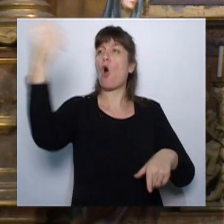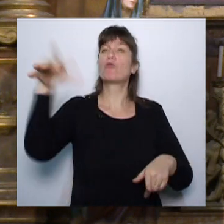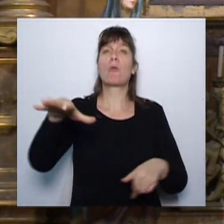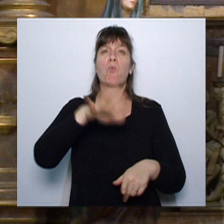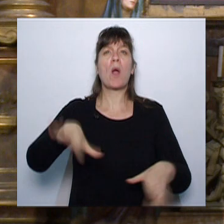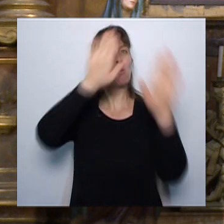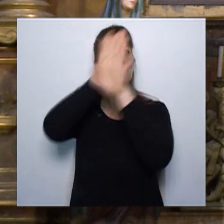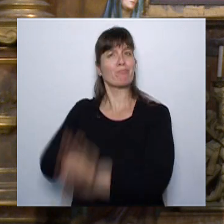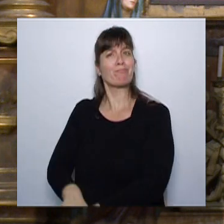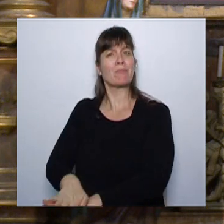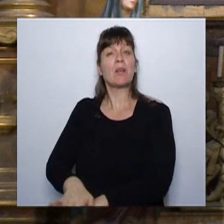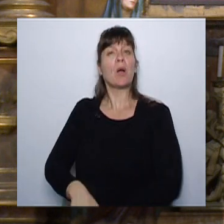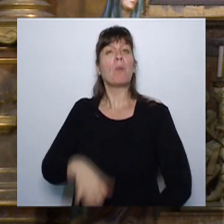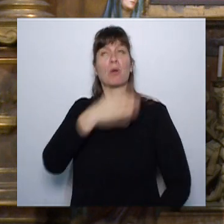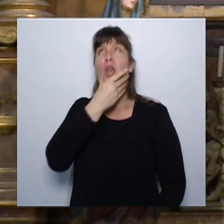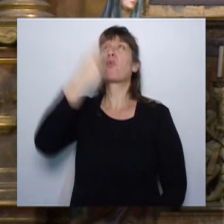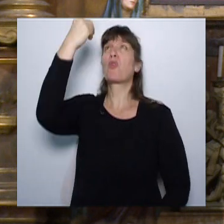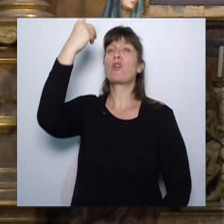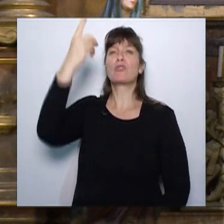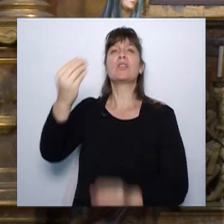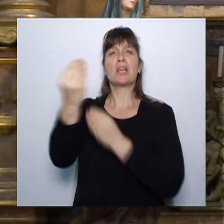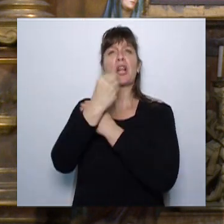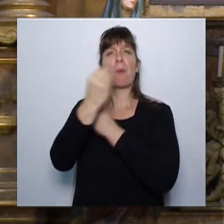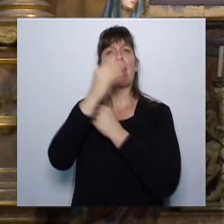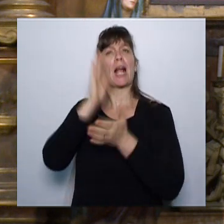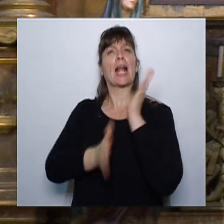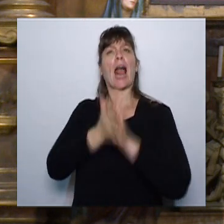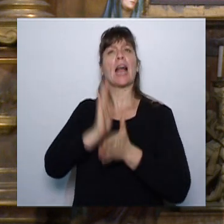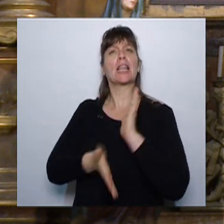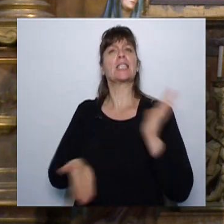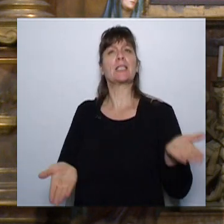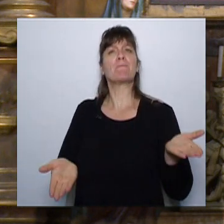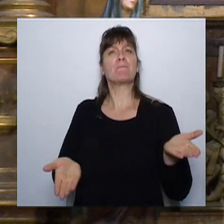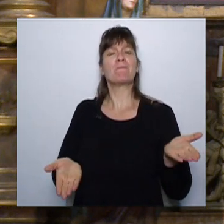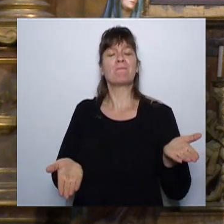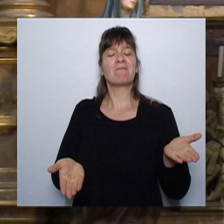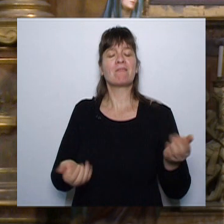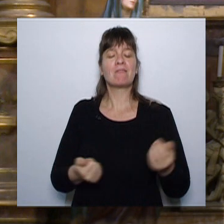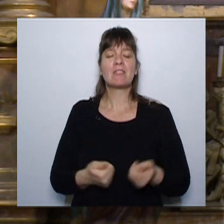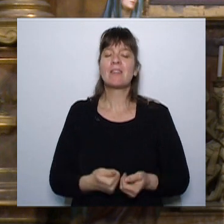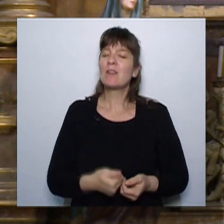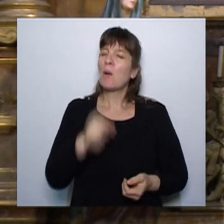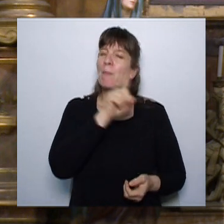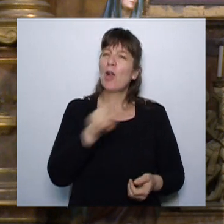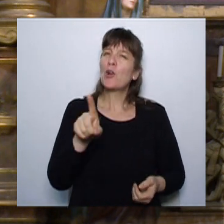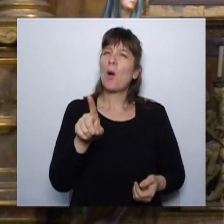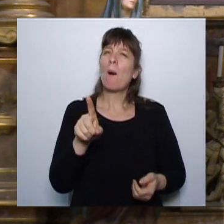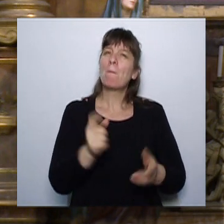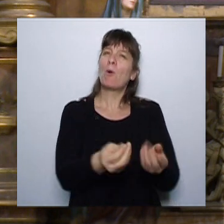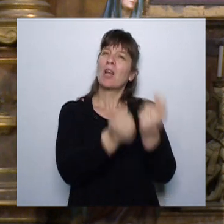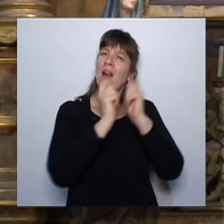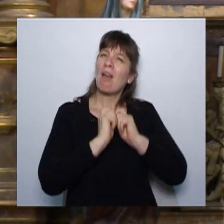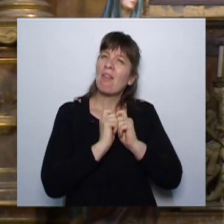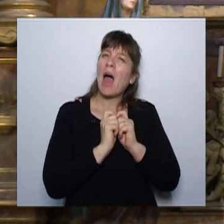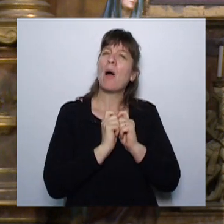porque tenían un dios que les daba de comer gratis y les daba éxito pero no porque les